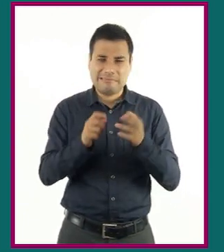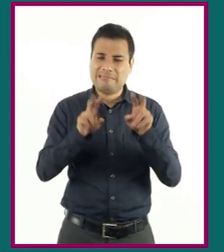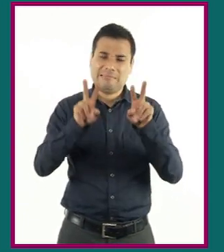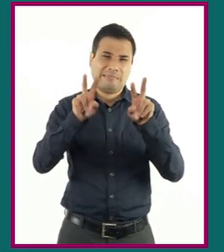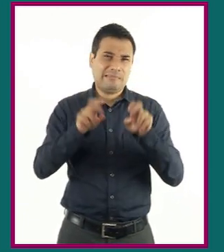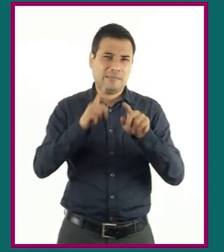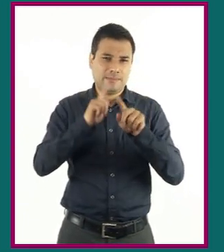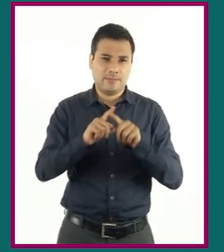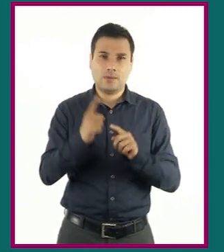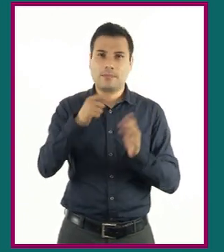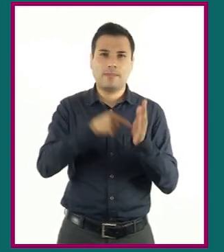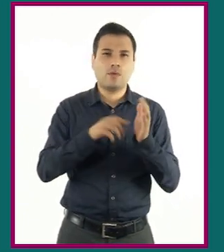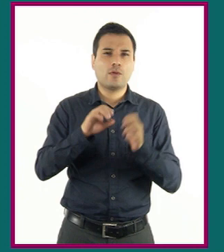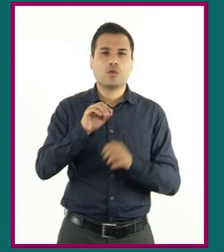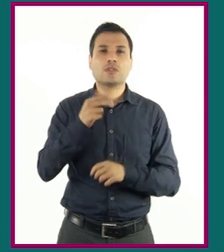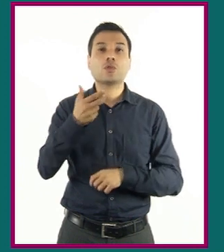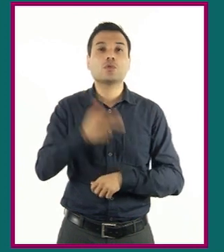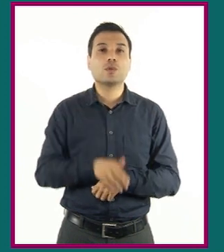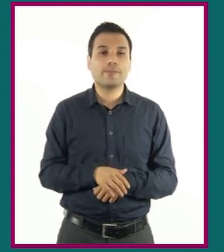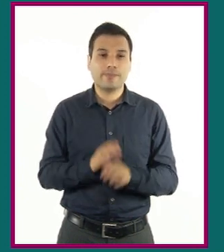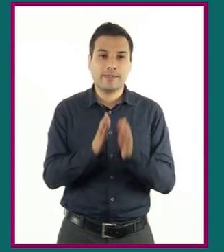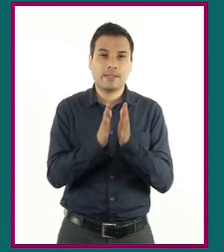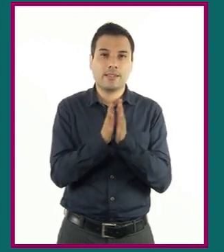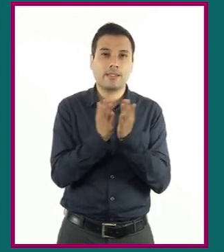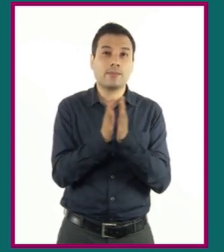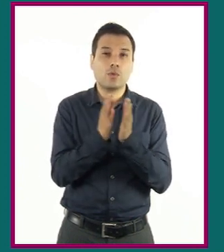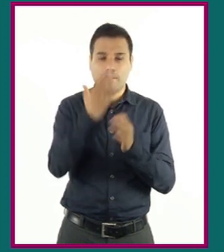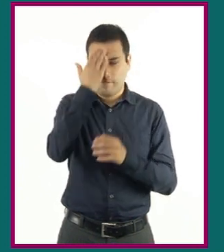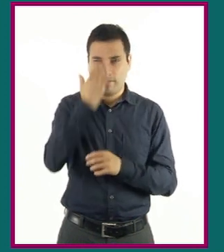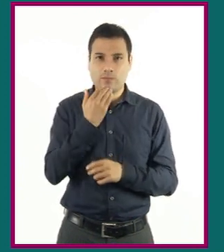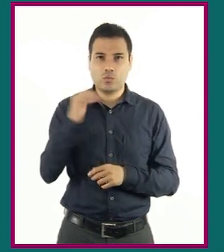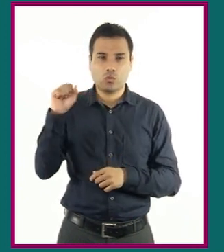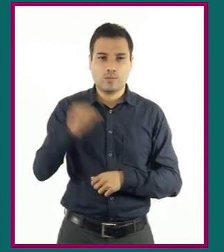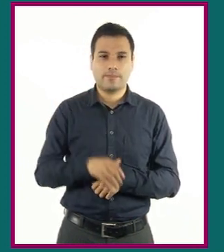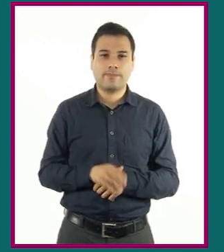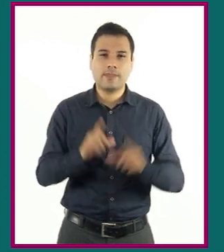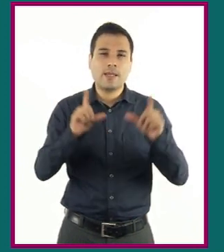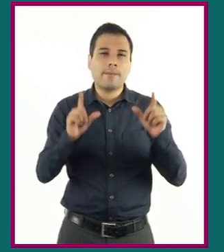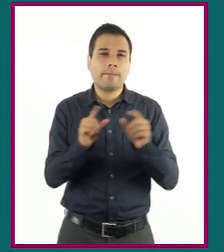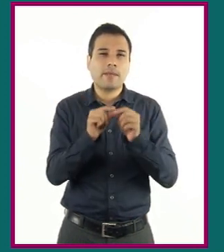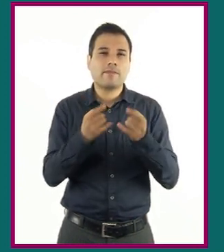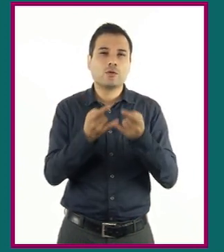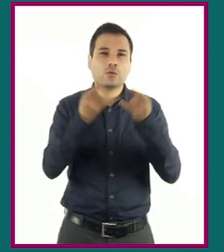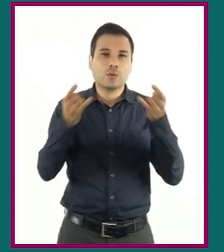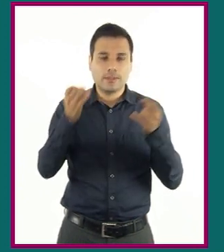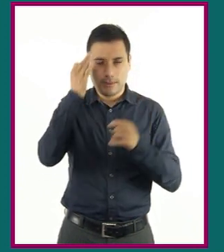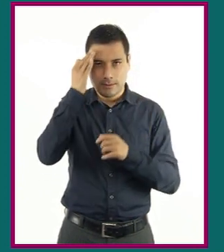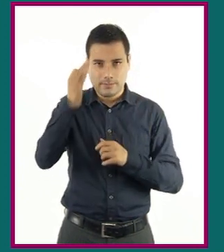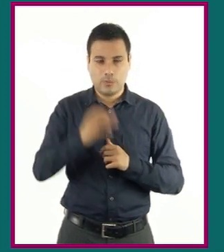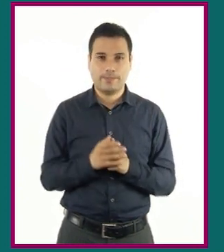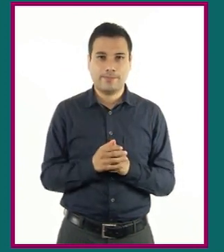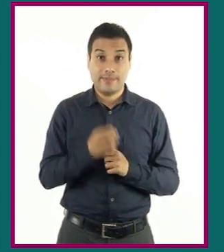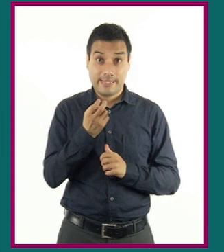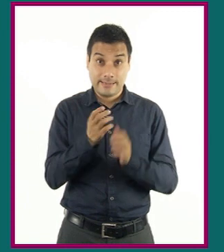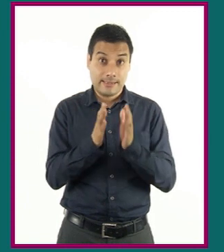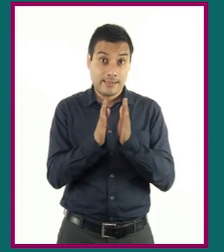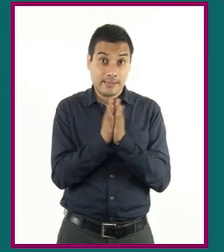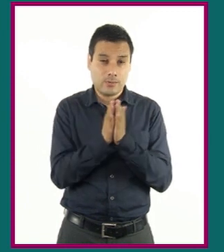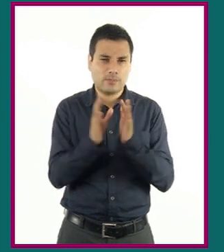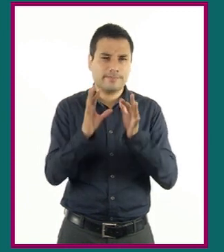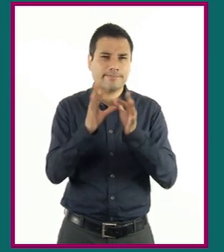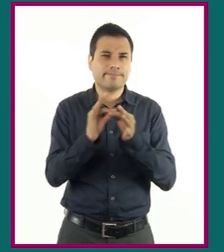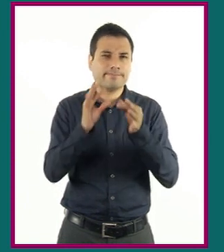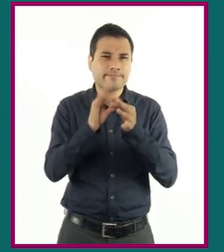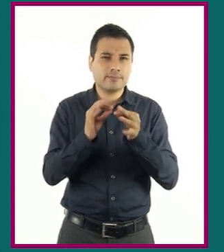En 1988 publicó una de sus obras más famosas, Una breve historia del tiempo. En este libro